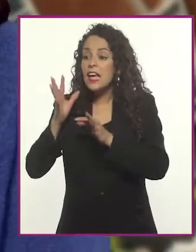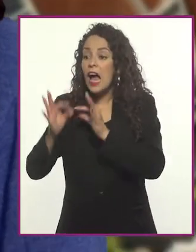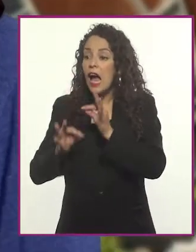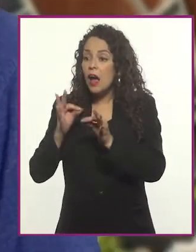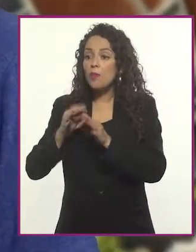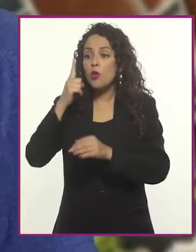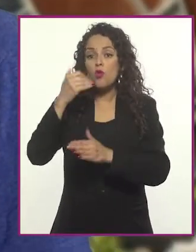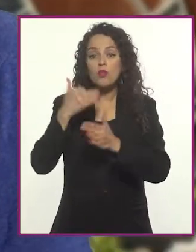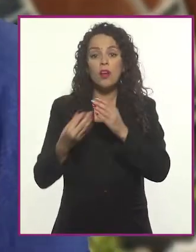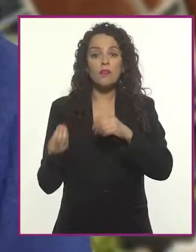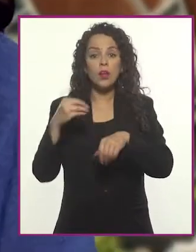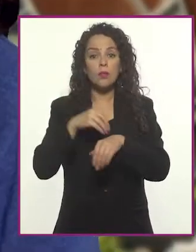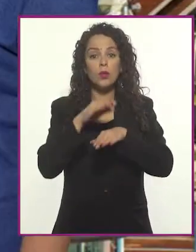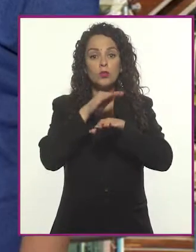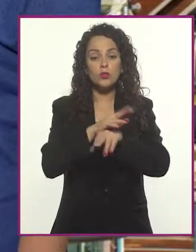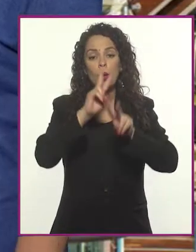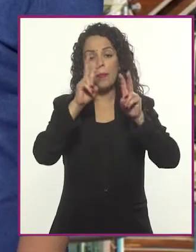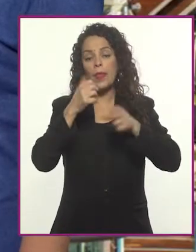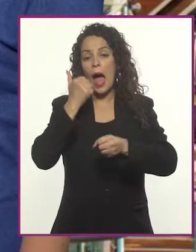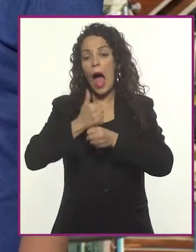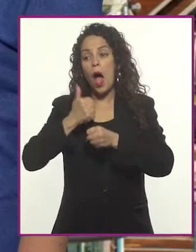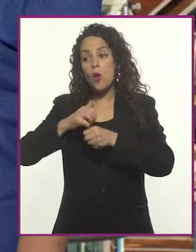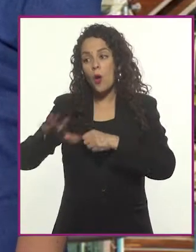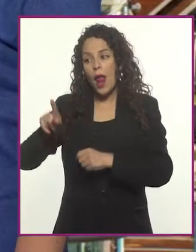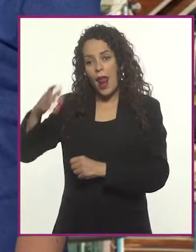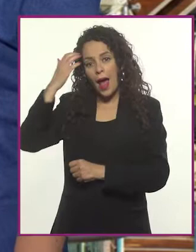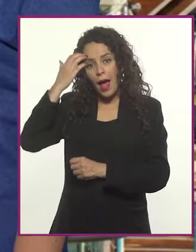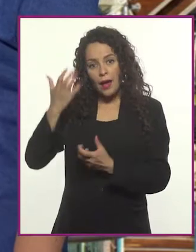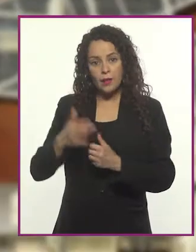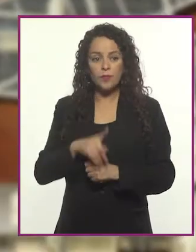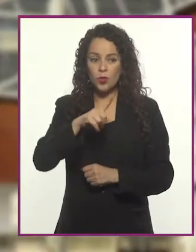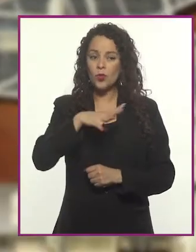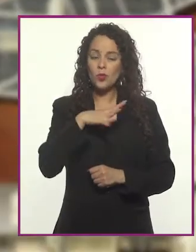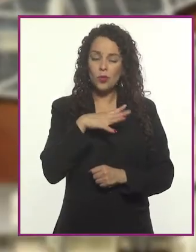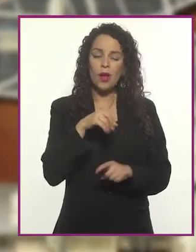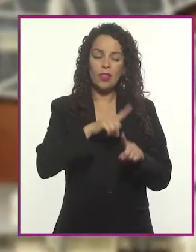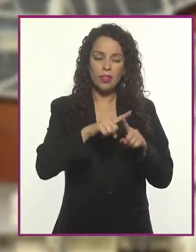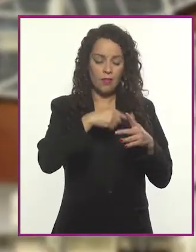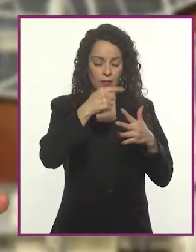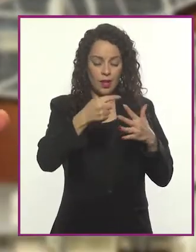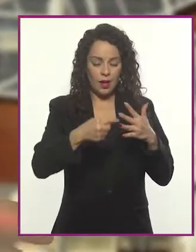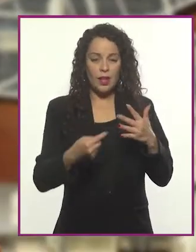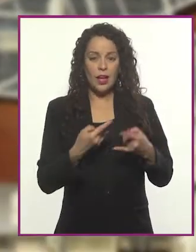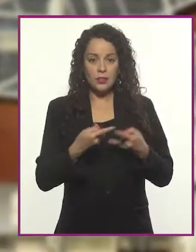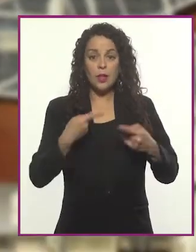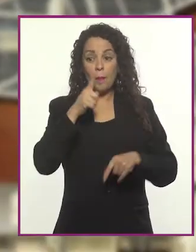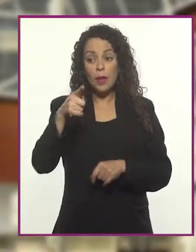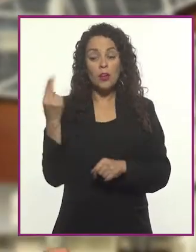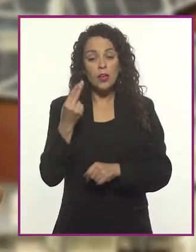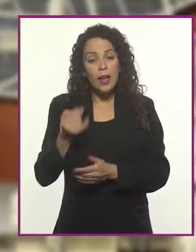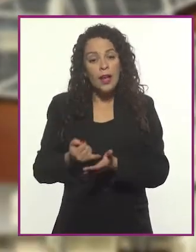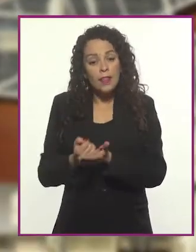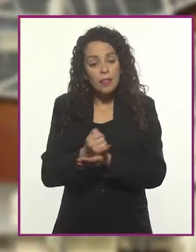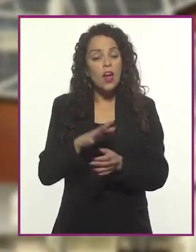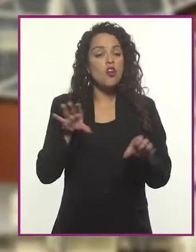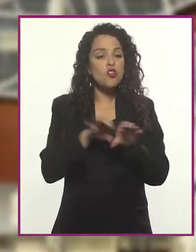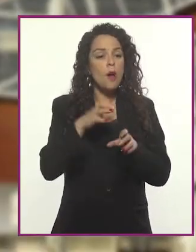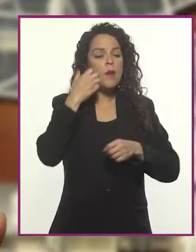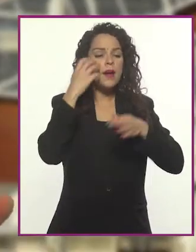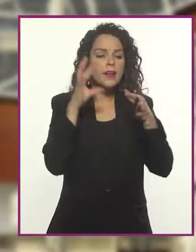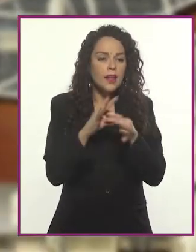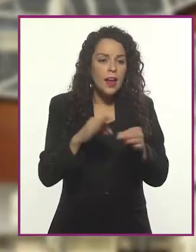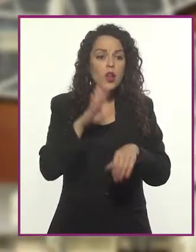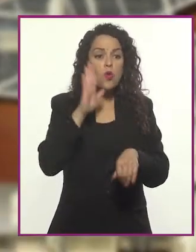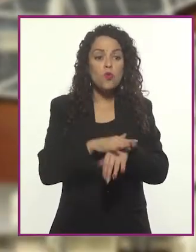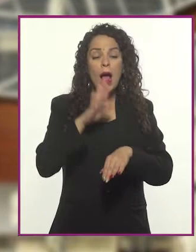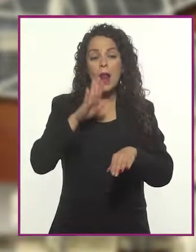Solo falta meterlo de la abuela. Tienes varios puntos de la historia, pero tienes que decidir en qué te vas a centrar, cómo la quieres contar y